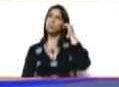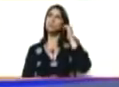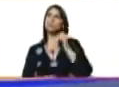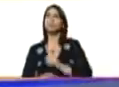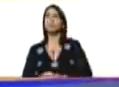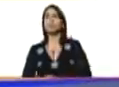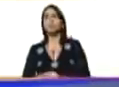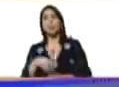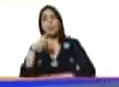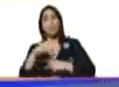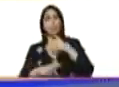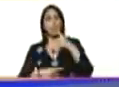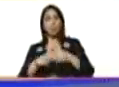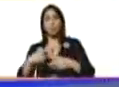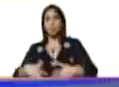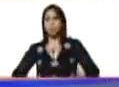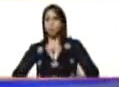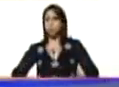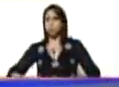Producir riqueza